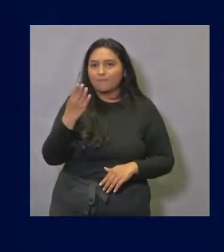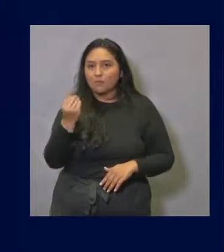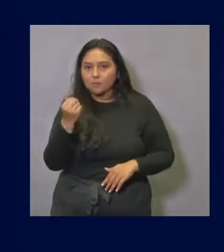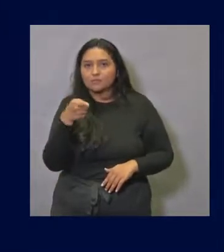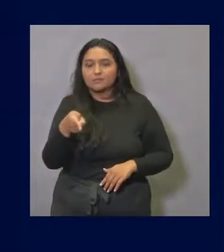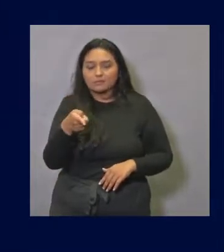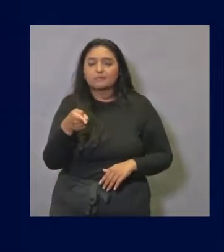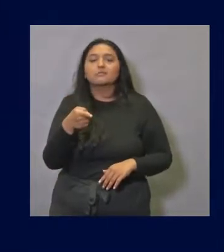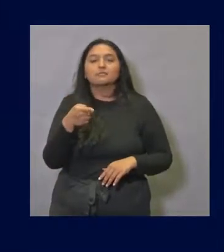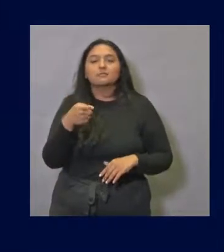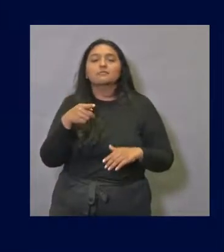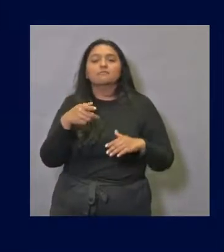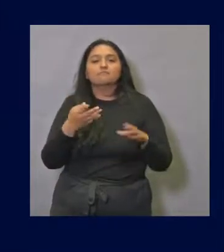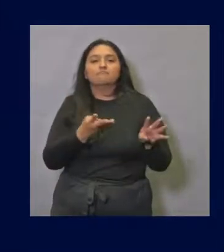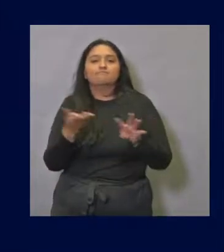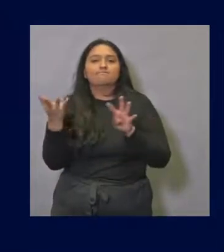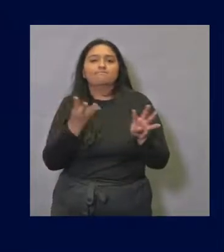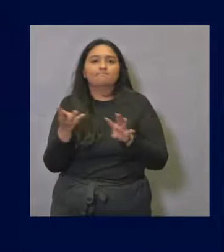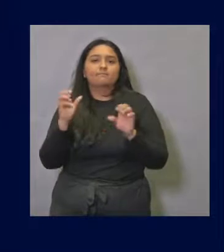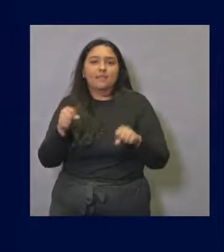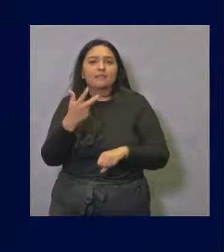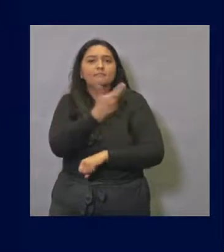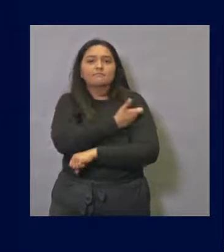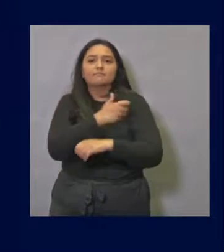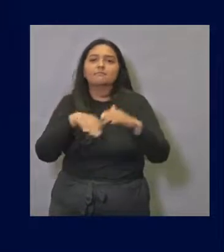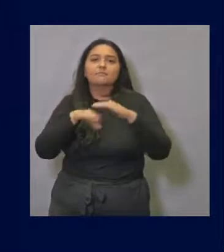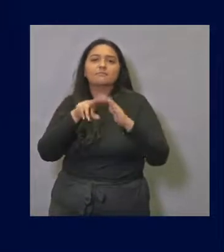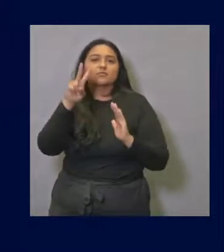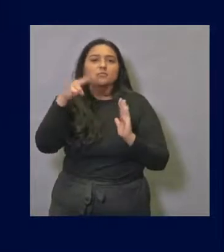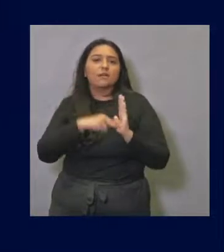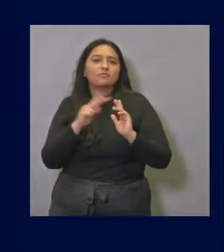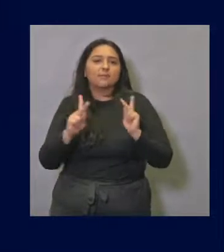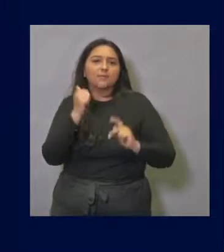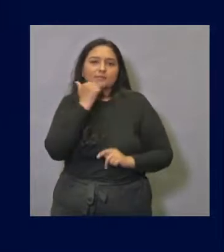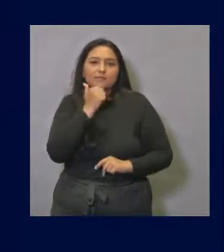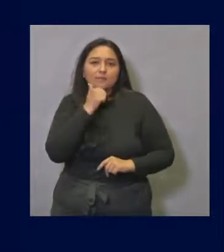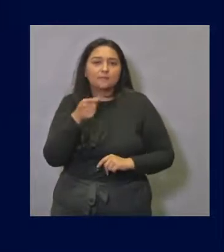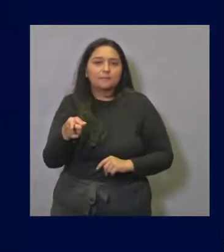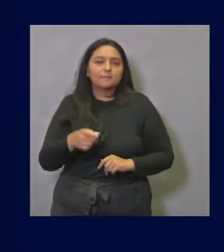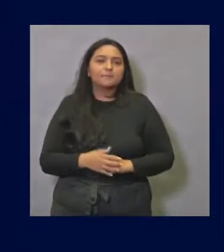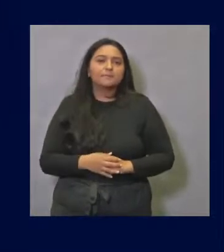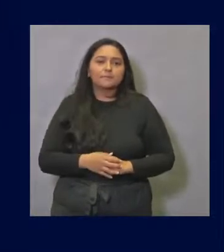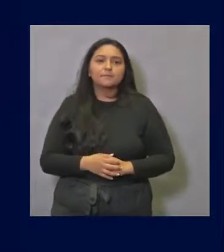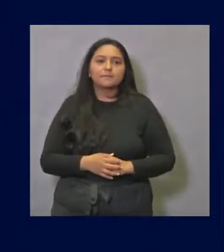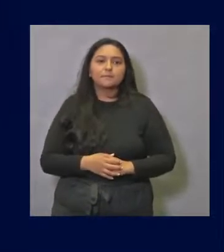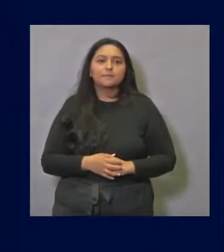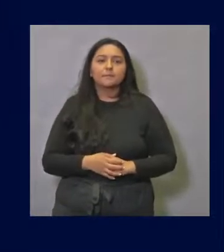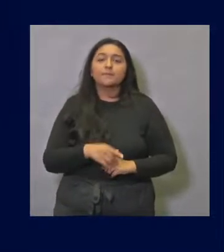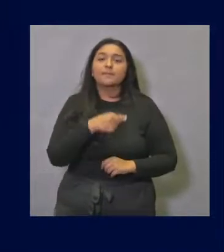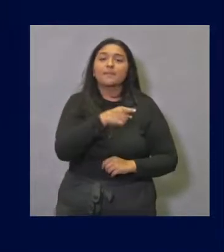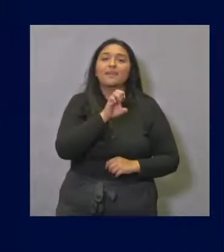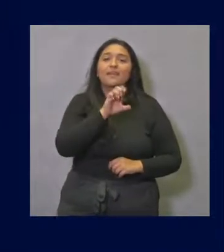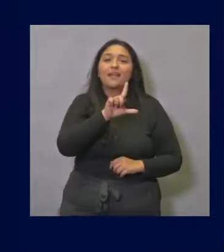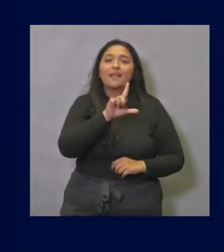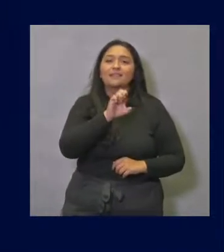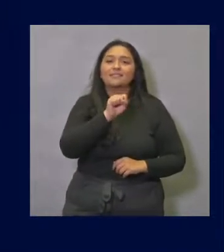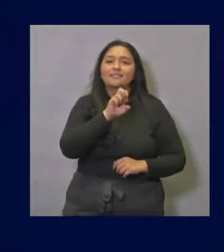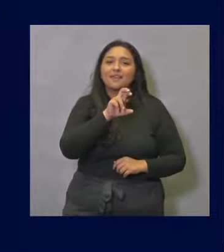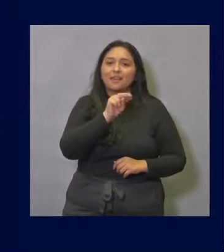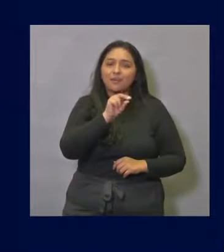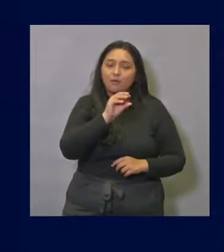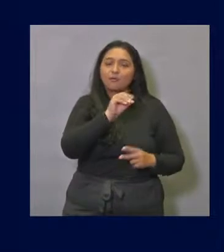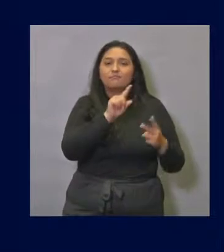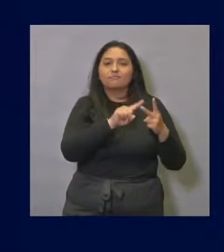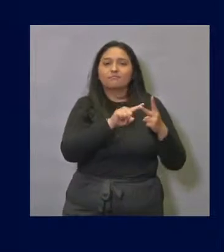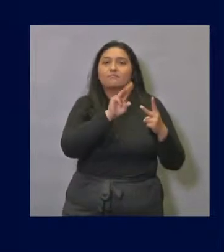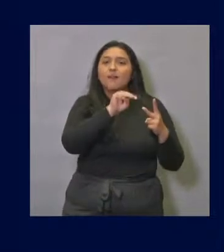de administrar 2,000 dosis al día. El Centro Recreativo El Sereno y Magic Mountain han